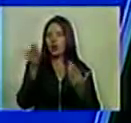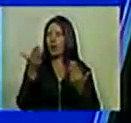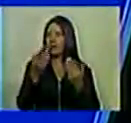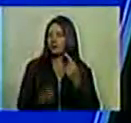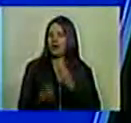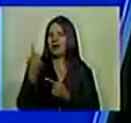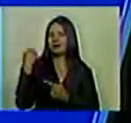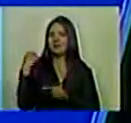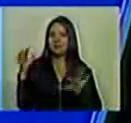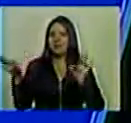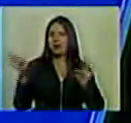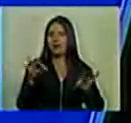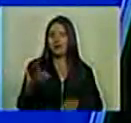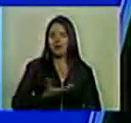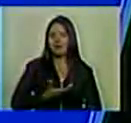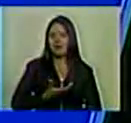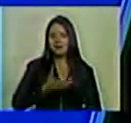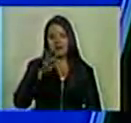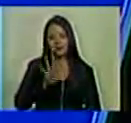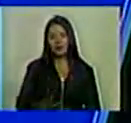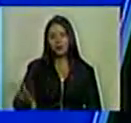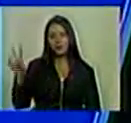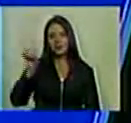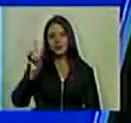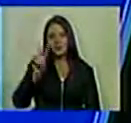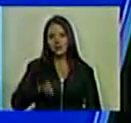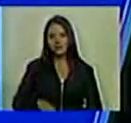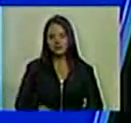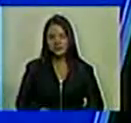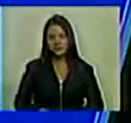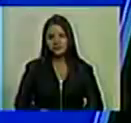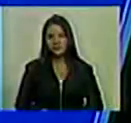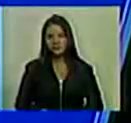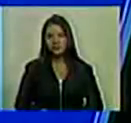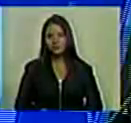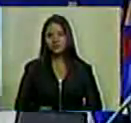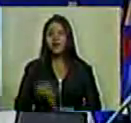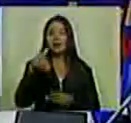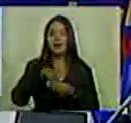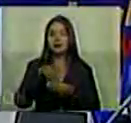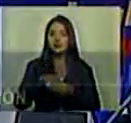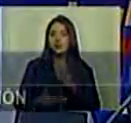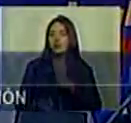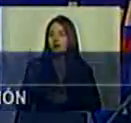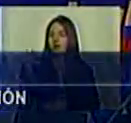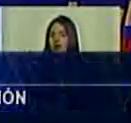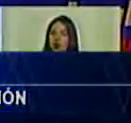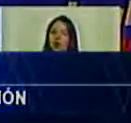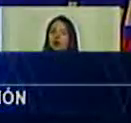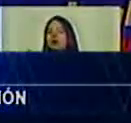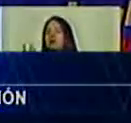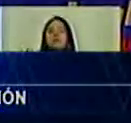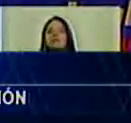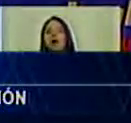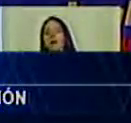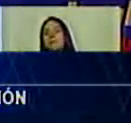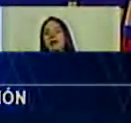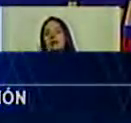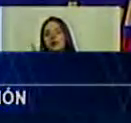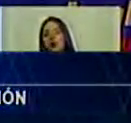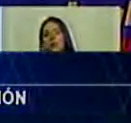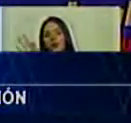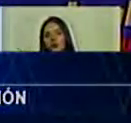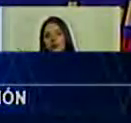escoger alcaldes y alcaldesas. Y la elección anterior, la participación fue un ruinoso 22%.